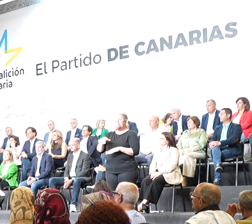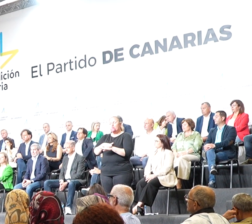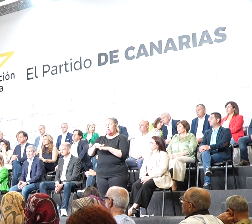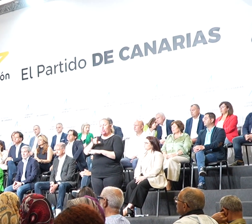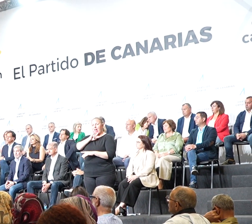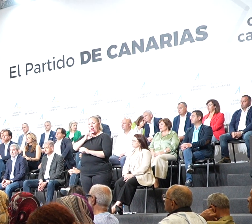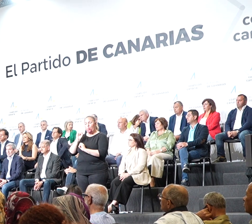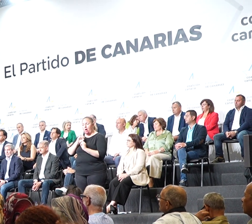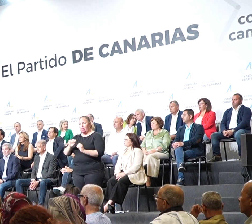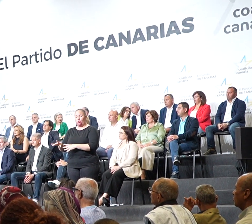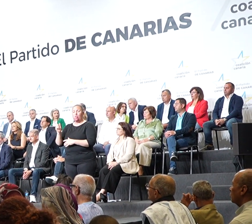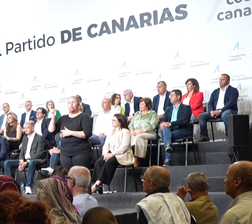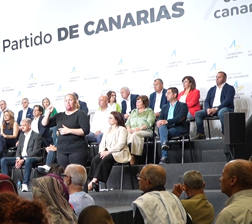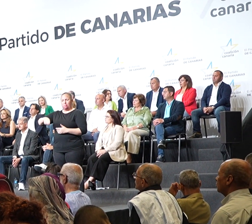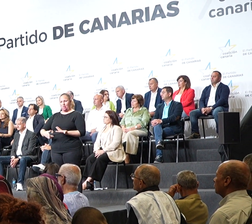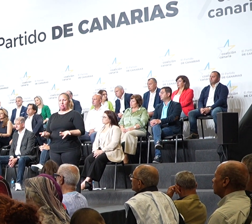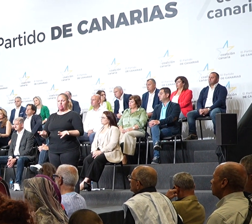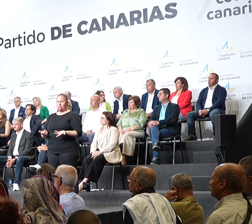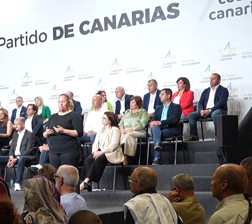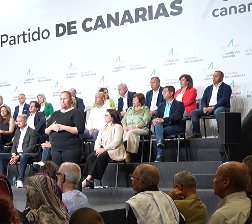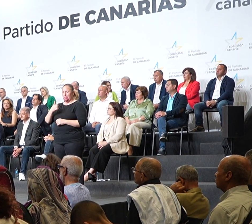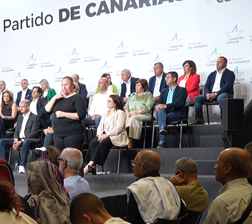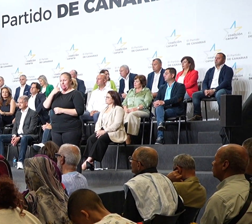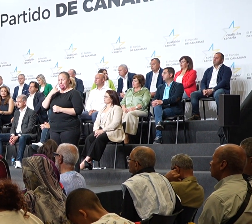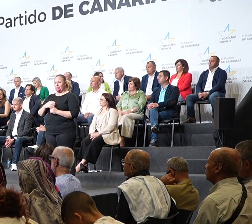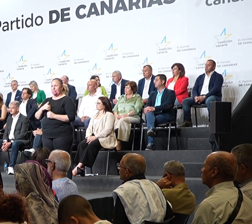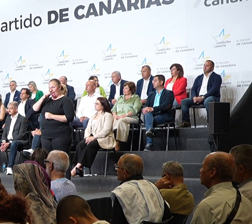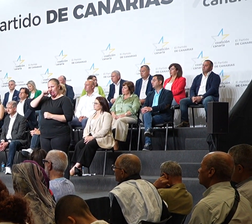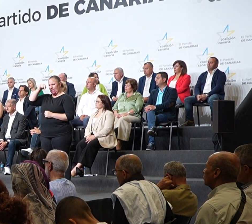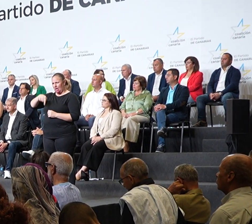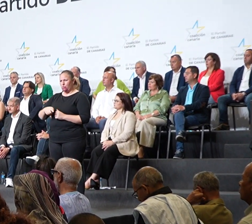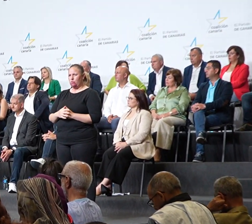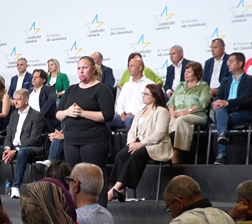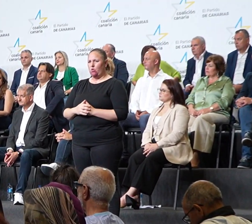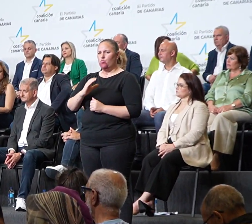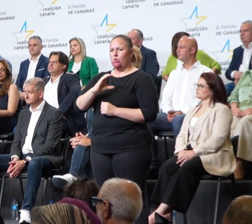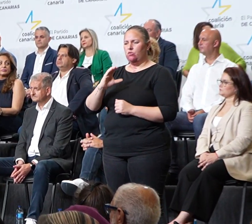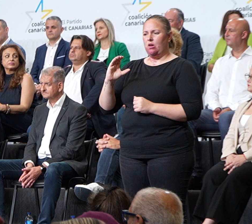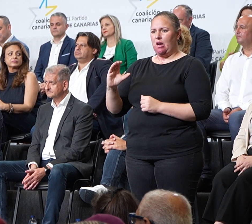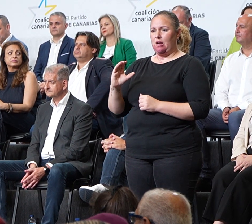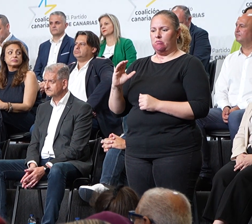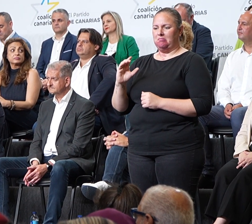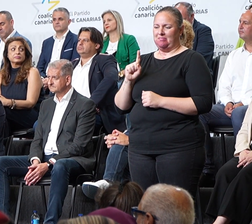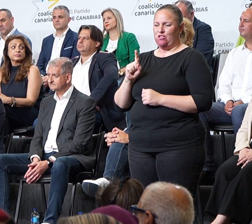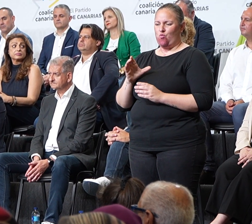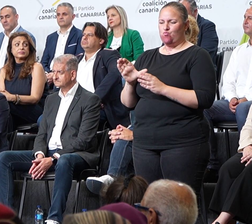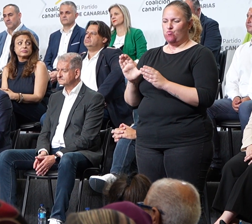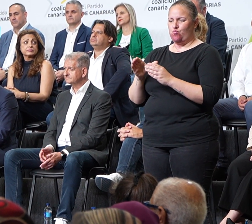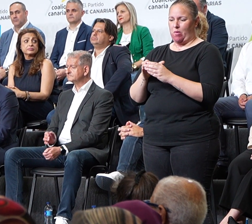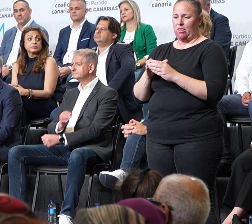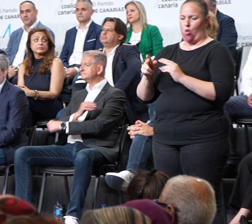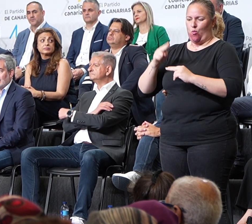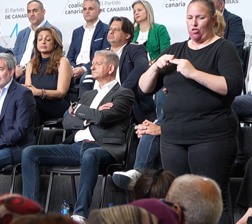Canarias. Y mire, este año Coalición Canaria, que es un partido de